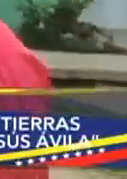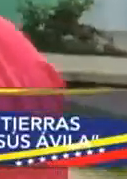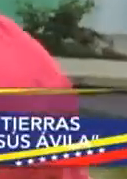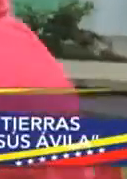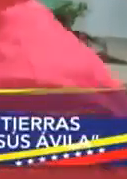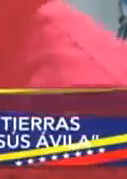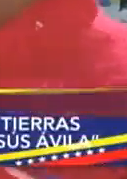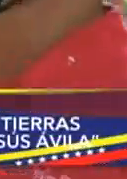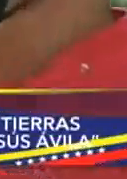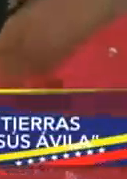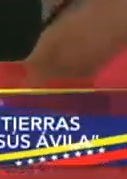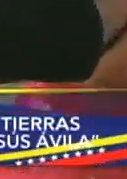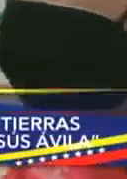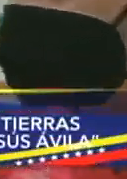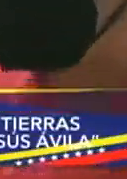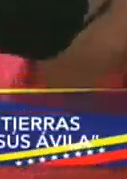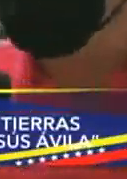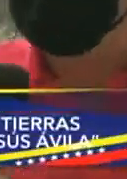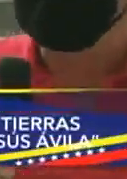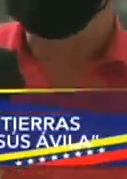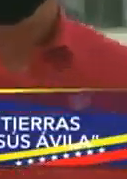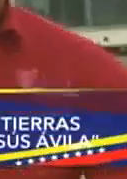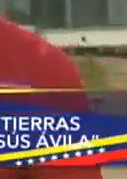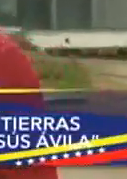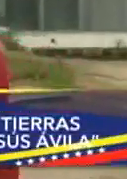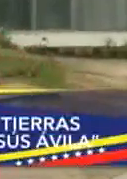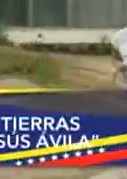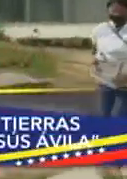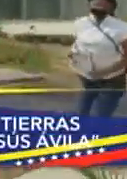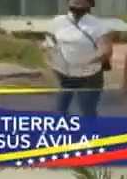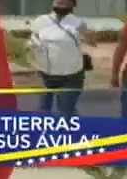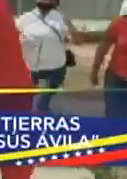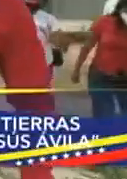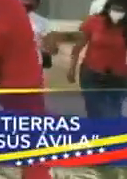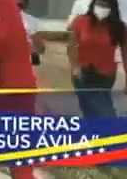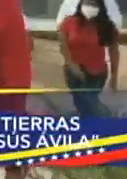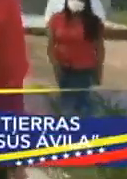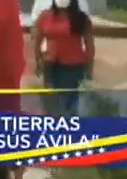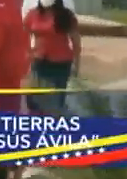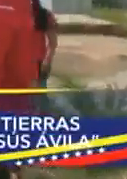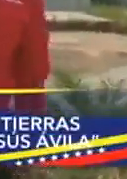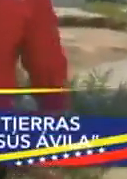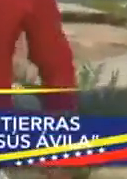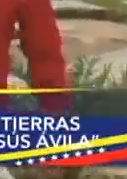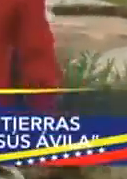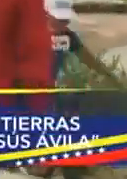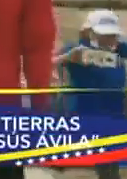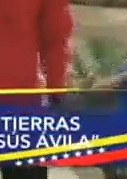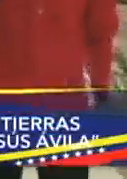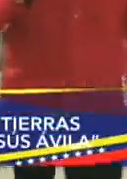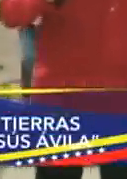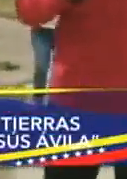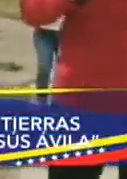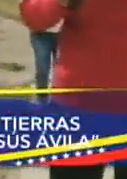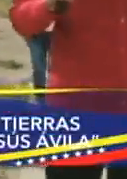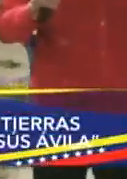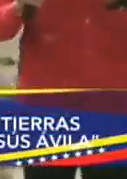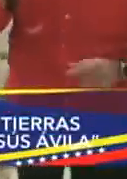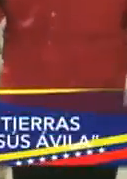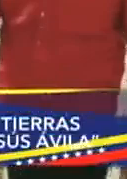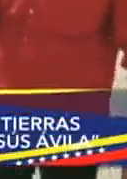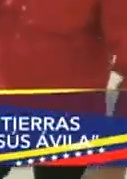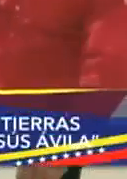Scarlett. Este es un urbanismo, mi comandante presidente, hecho el urbanismo La Arboleda Jesús Ávila, que, como le